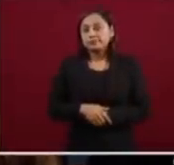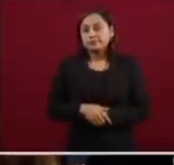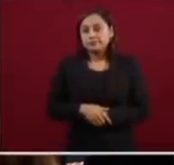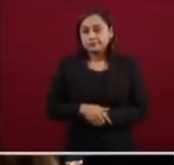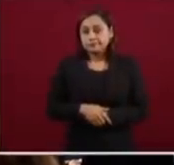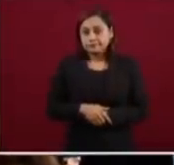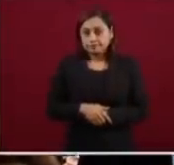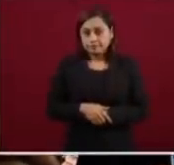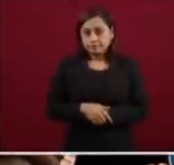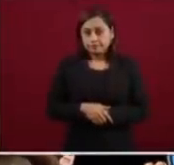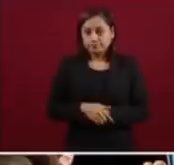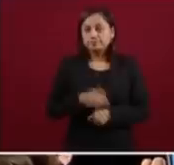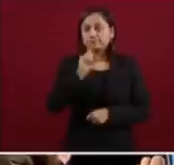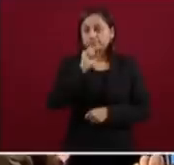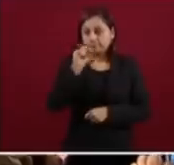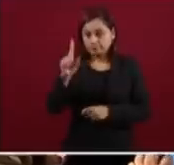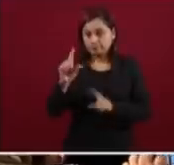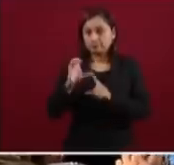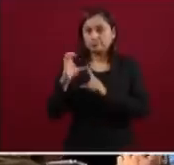la comisión